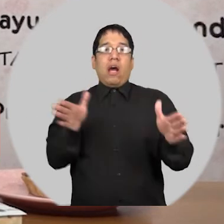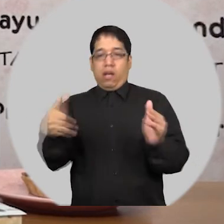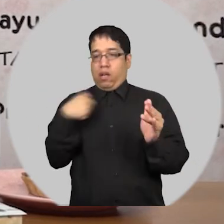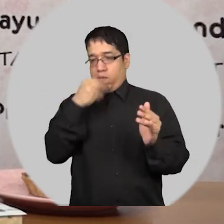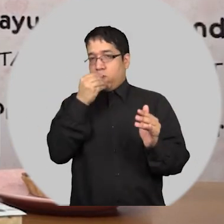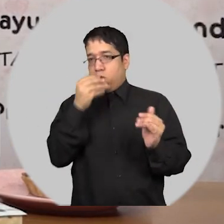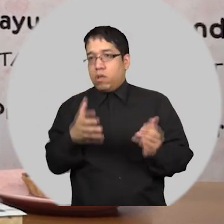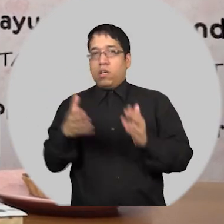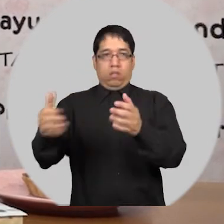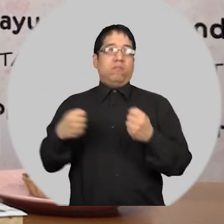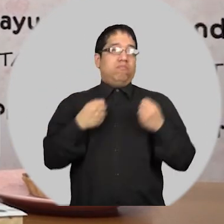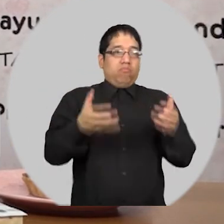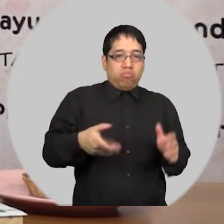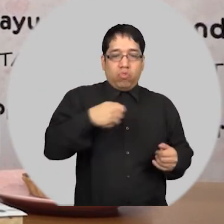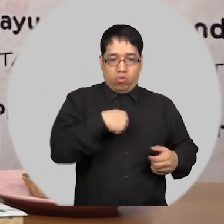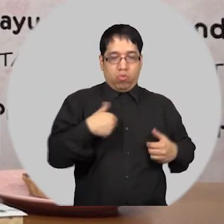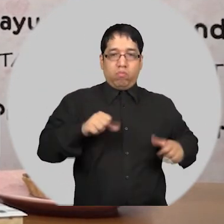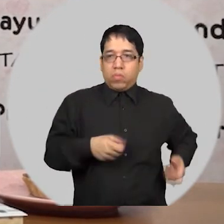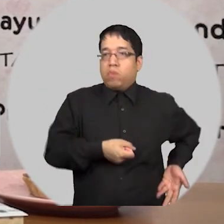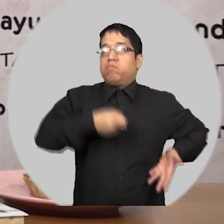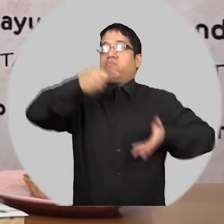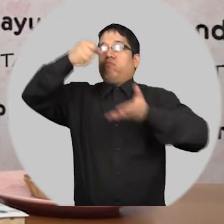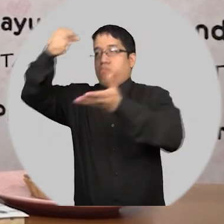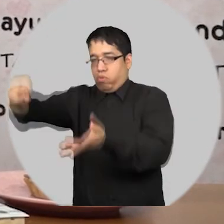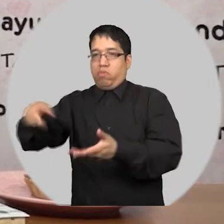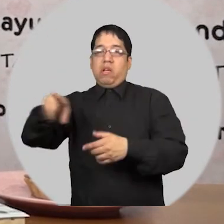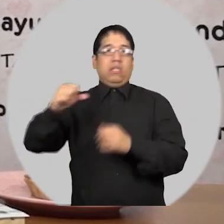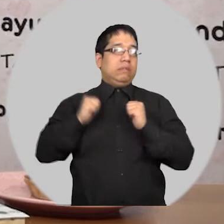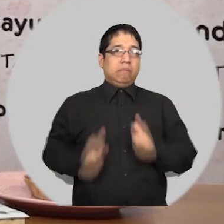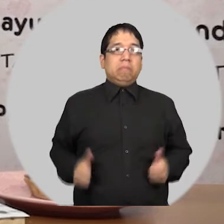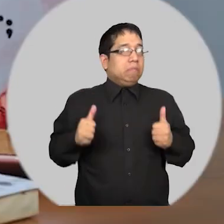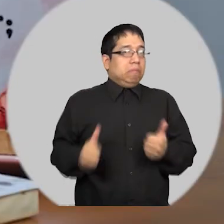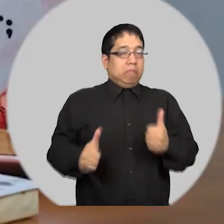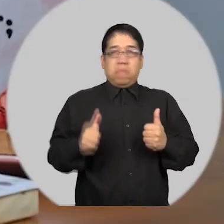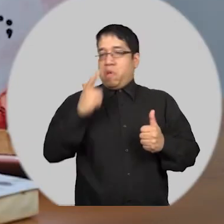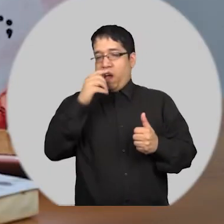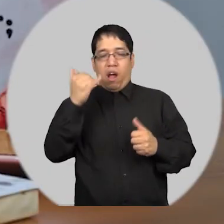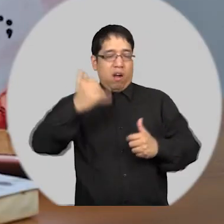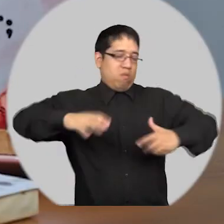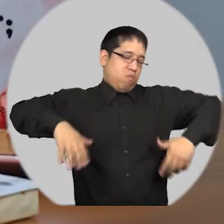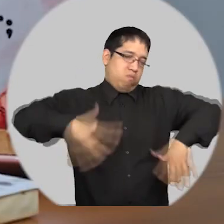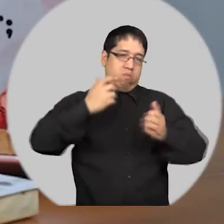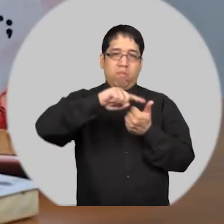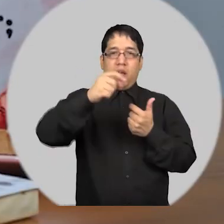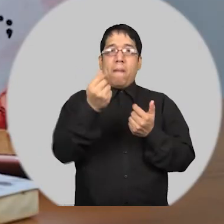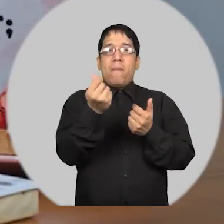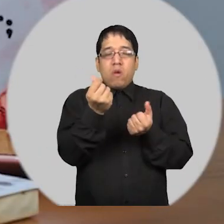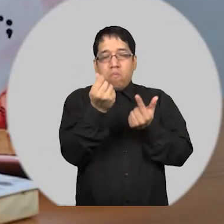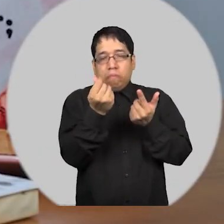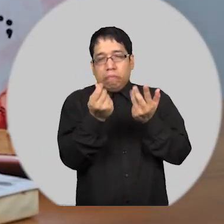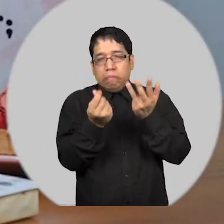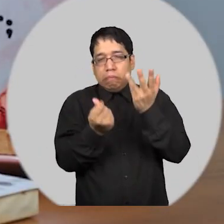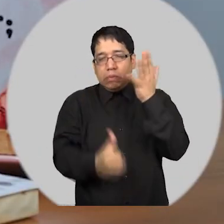lo convencional, hacemos entregas de desayunos y meriendas en cajas saludables y tenés de todos los costos